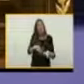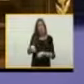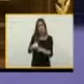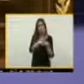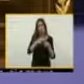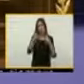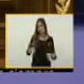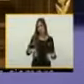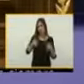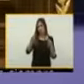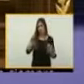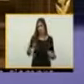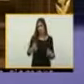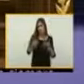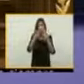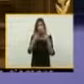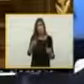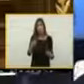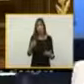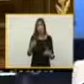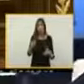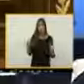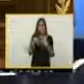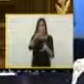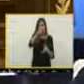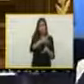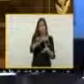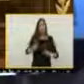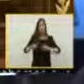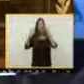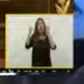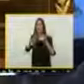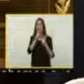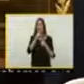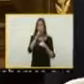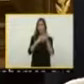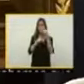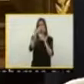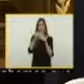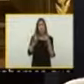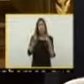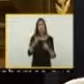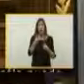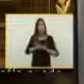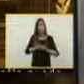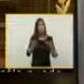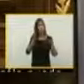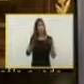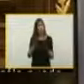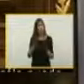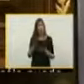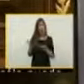sindical. Pero eso tiene de base lo mismo que yo de lo mismo que yo de obispo tiene de base. A ver, por favor, de uno en uno. Por